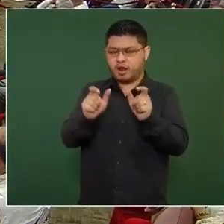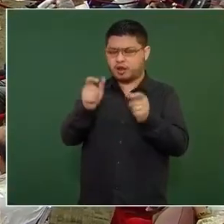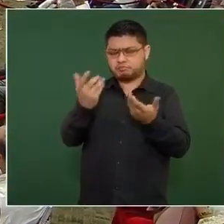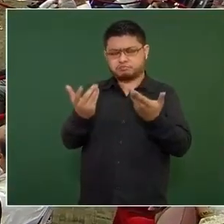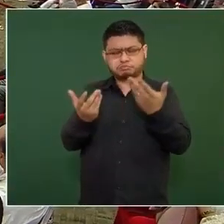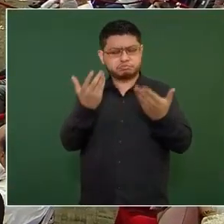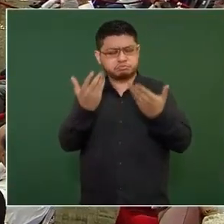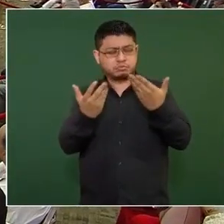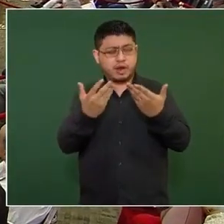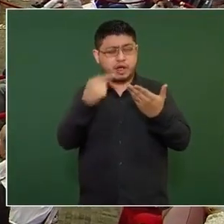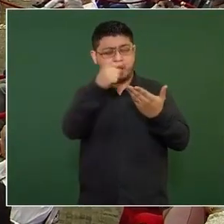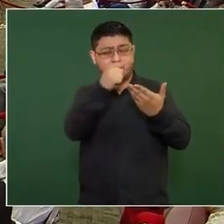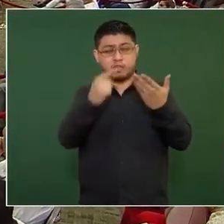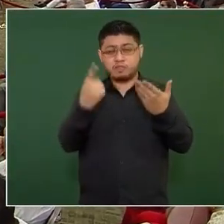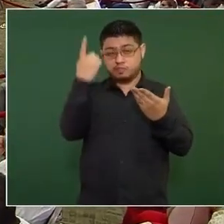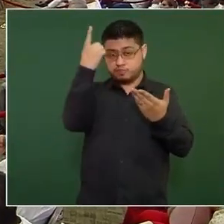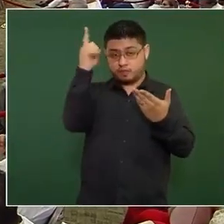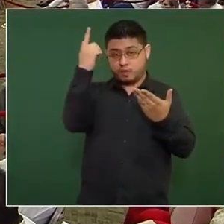el dólar.